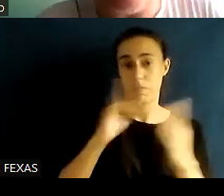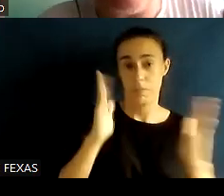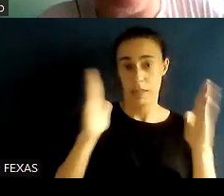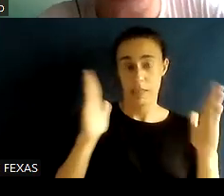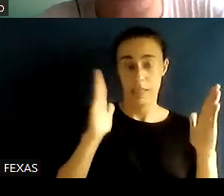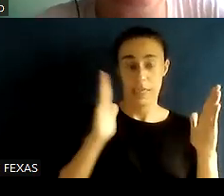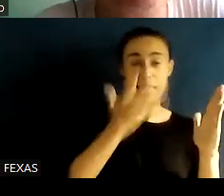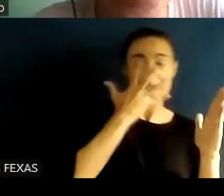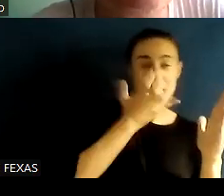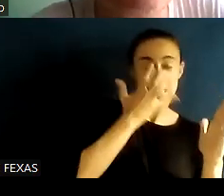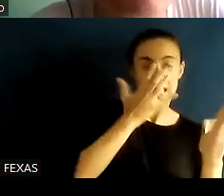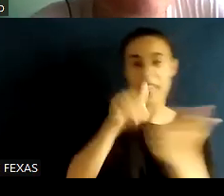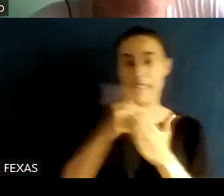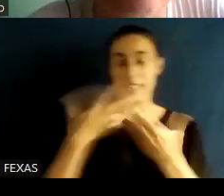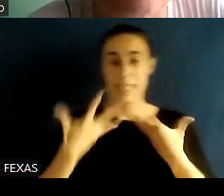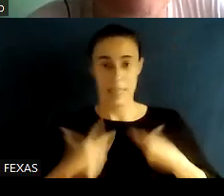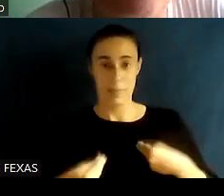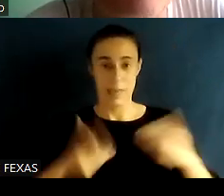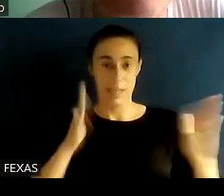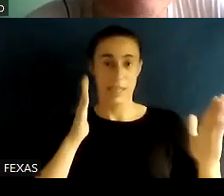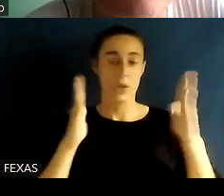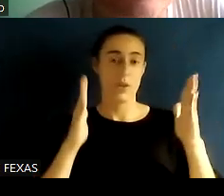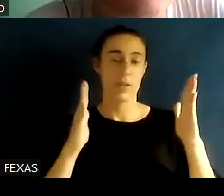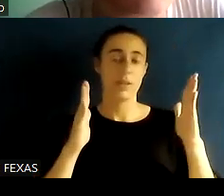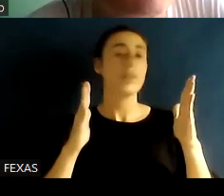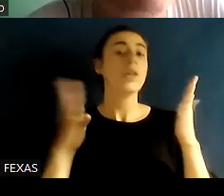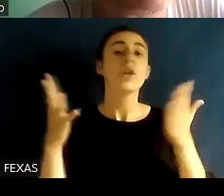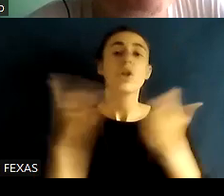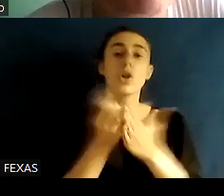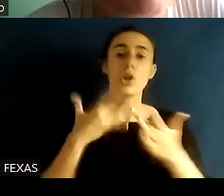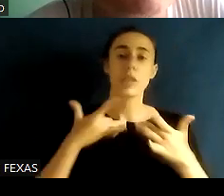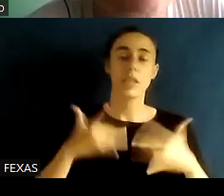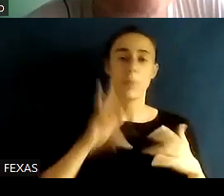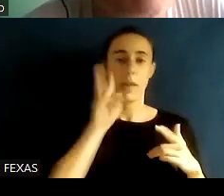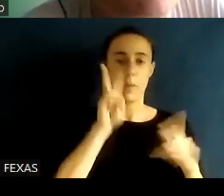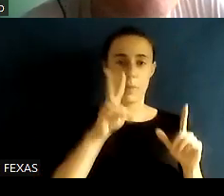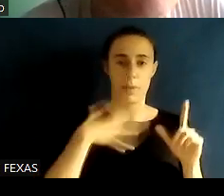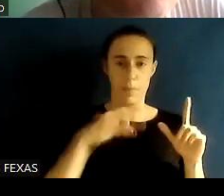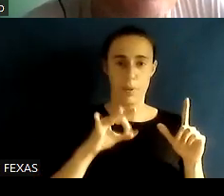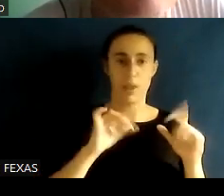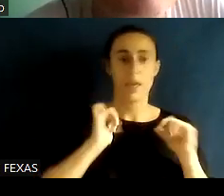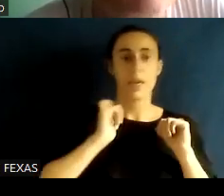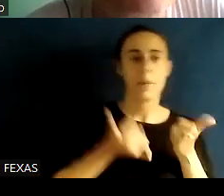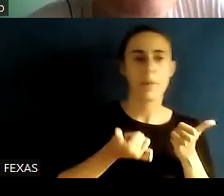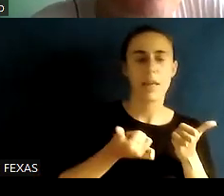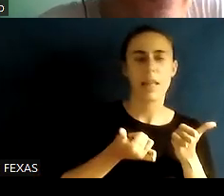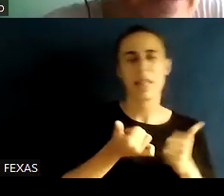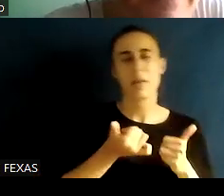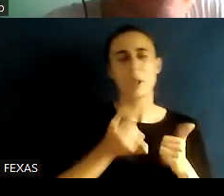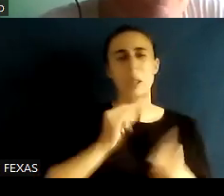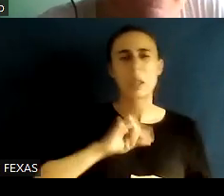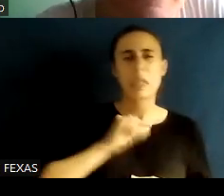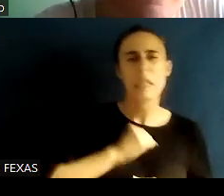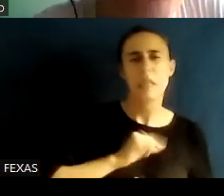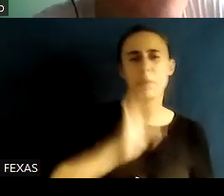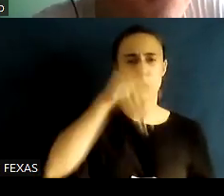todo este ámbito lo podríamos ver aquí. Comenzaríamos con un humor abatido, fluctuante, que mejora a lo largo del